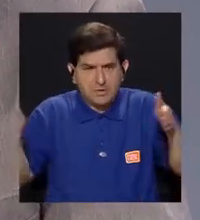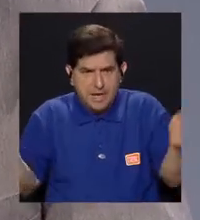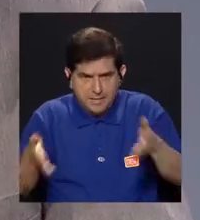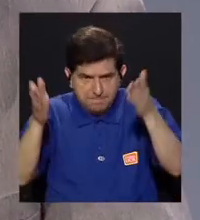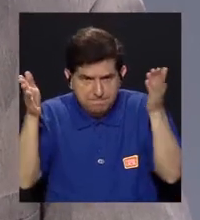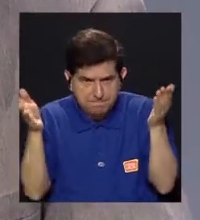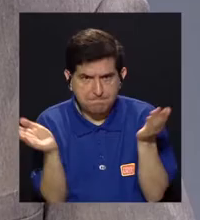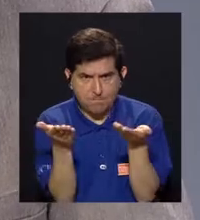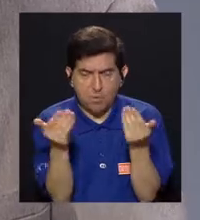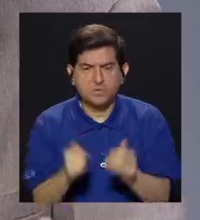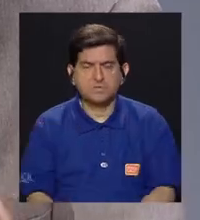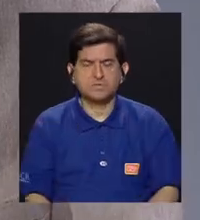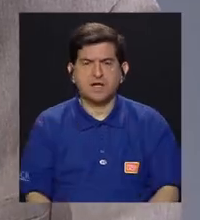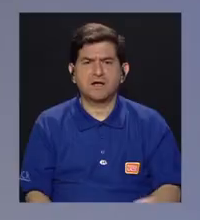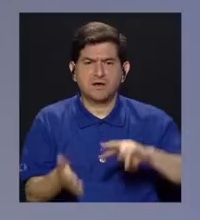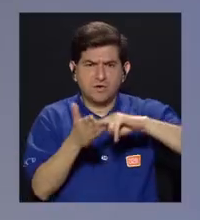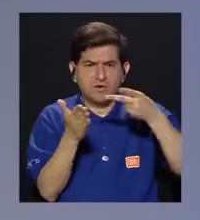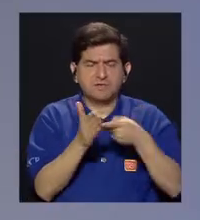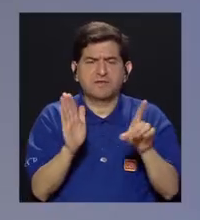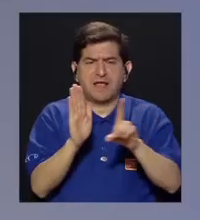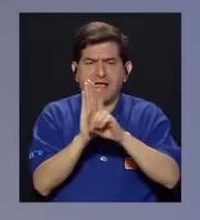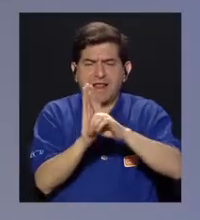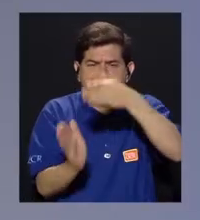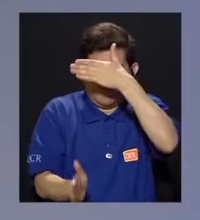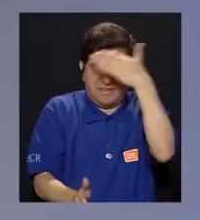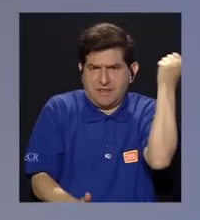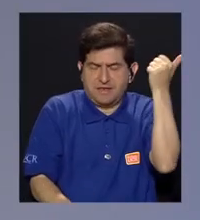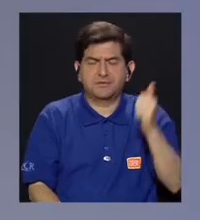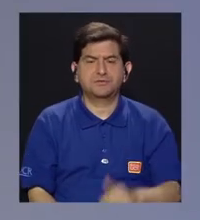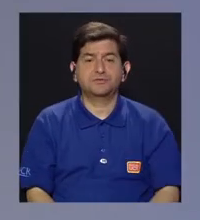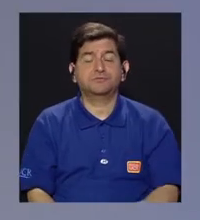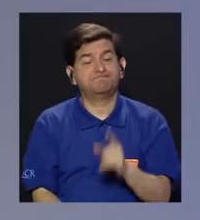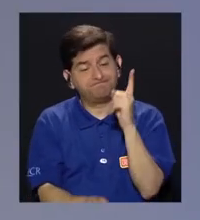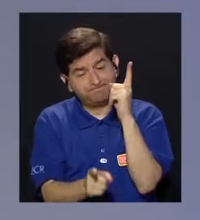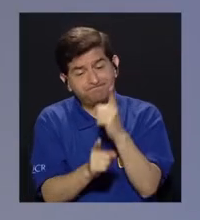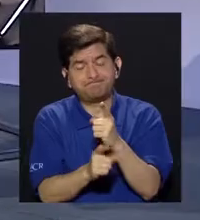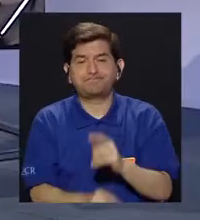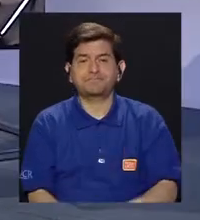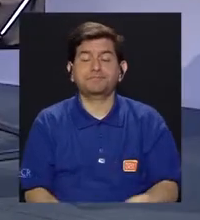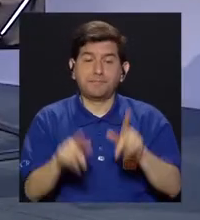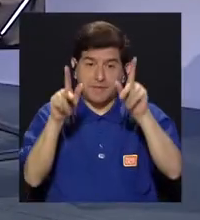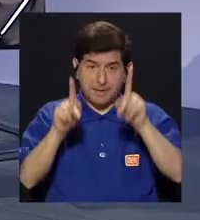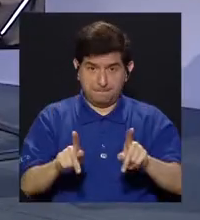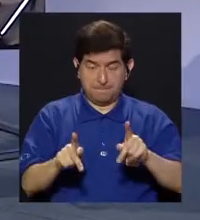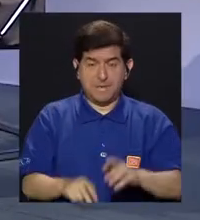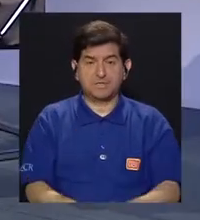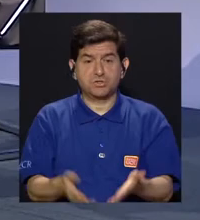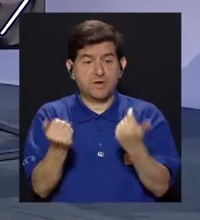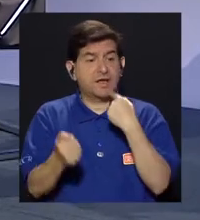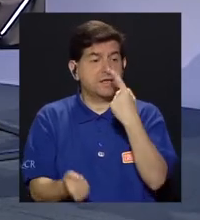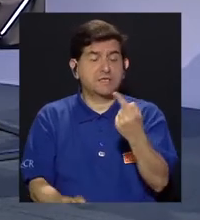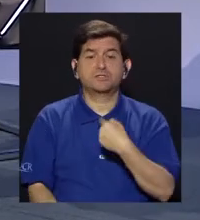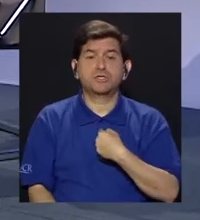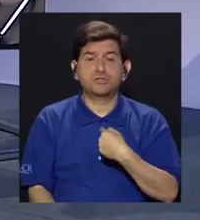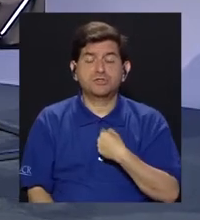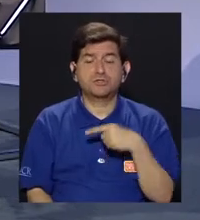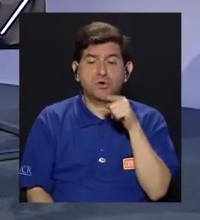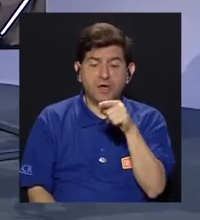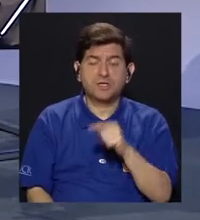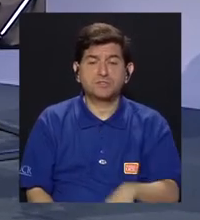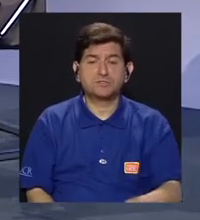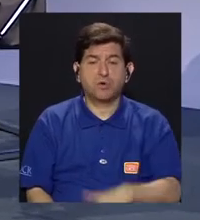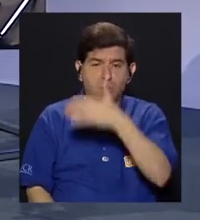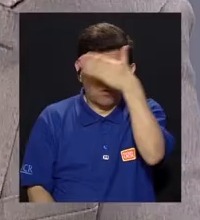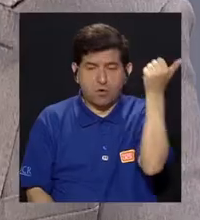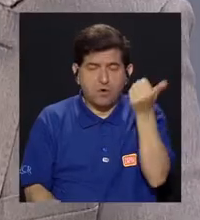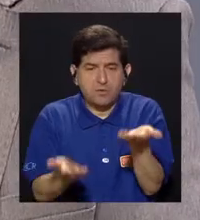impulsó lo que tiene que ver con el derecho al olvido entonces efectivamente cuando una persona que te quiere decir donde yo quiero que esto se